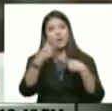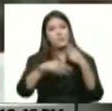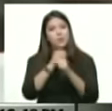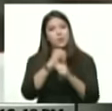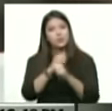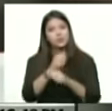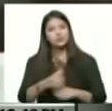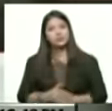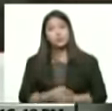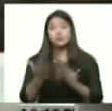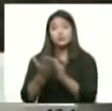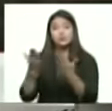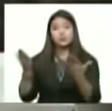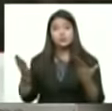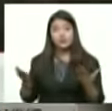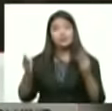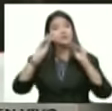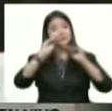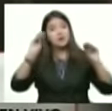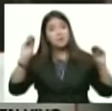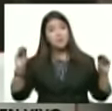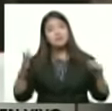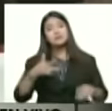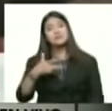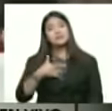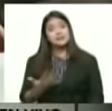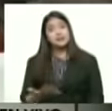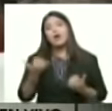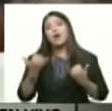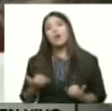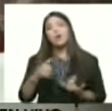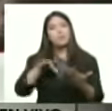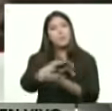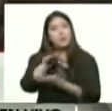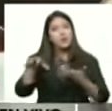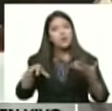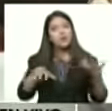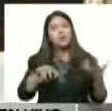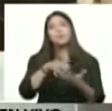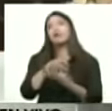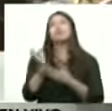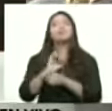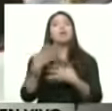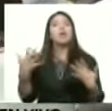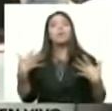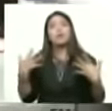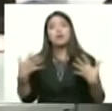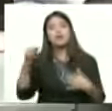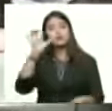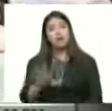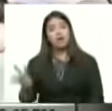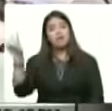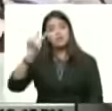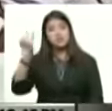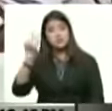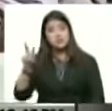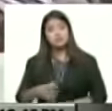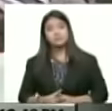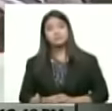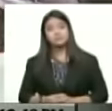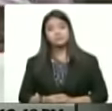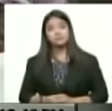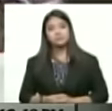que usted ha convocado. Sentimos que el momento de crisis, el momento de emergencia que vive el país,